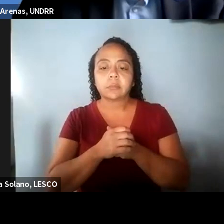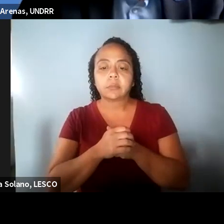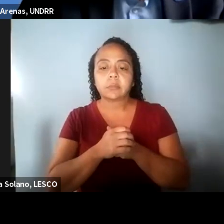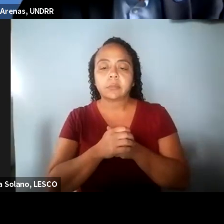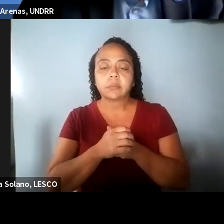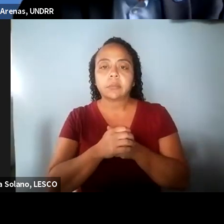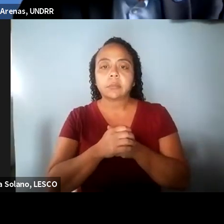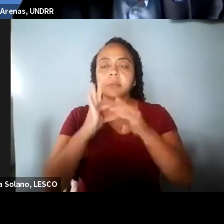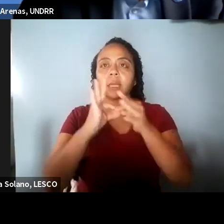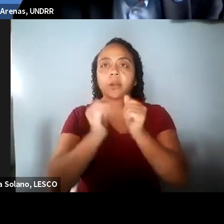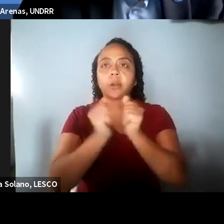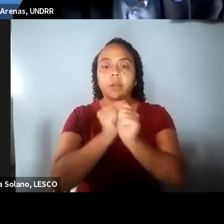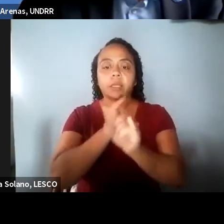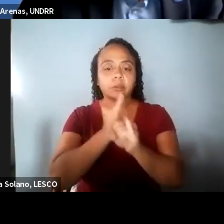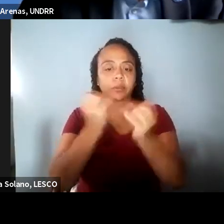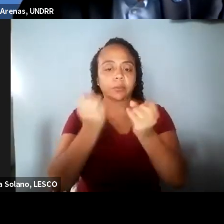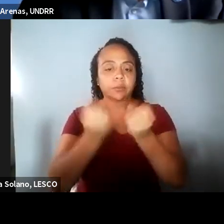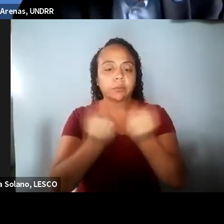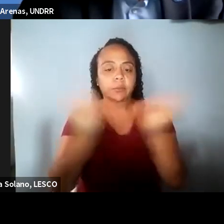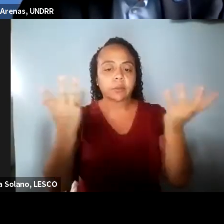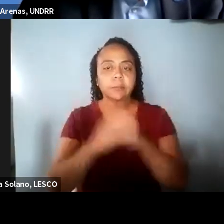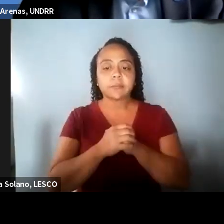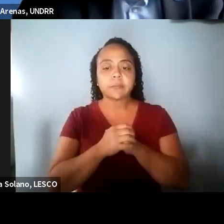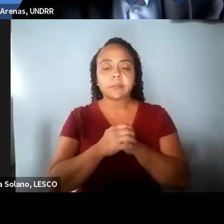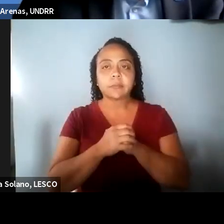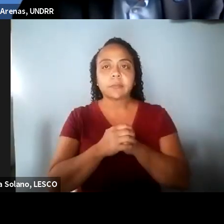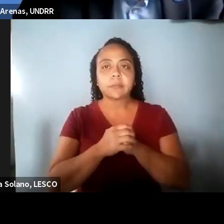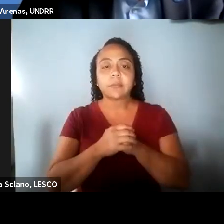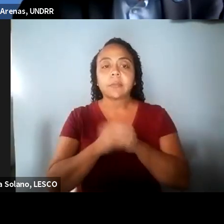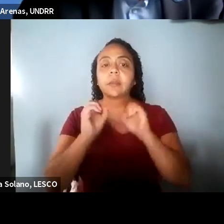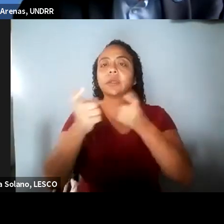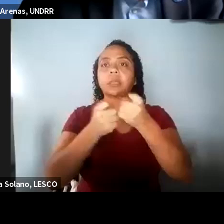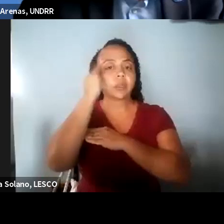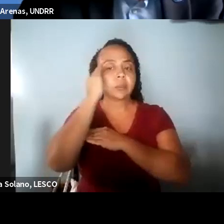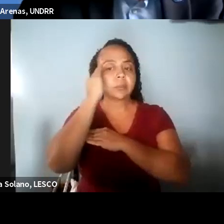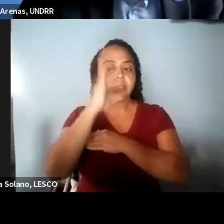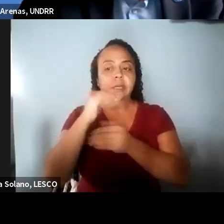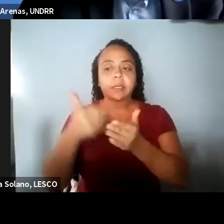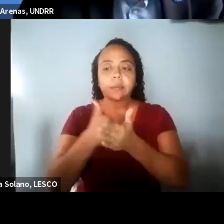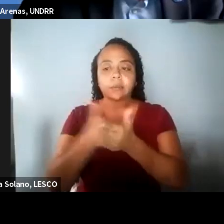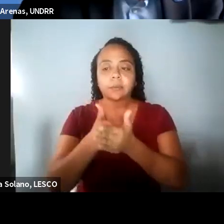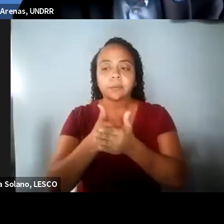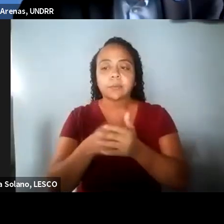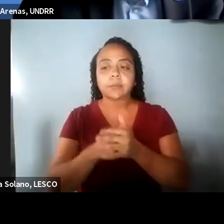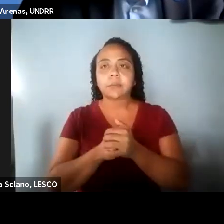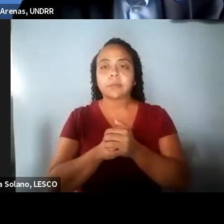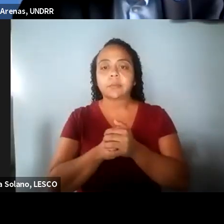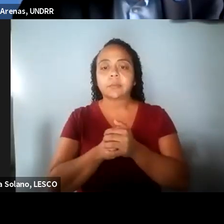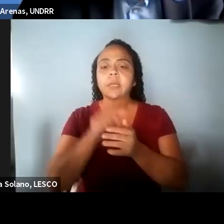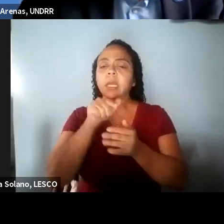con las instituciones públicas la educación la gestión del conocimiento y la innovación son también un nicho